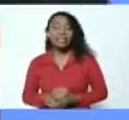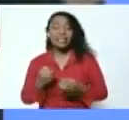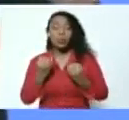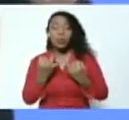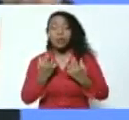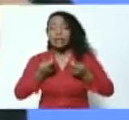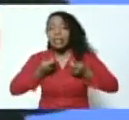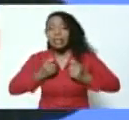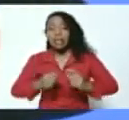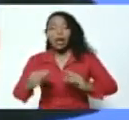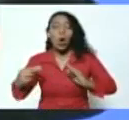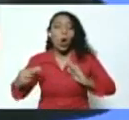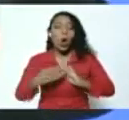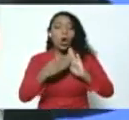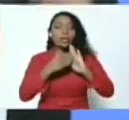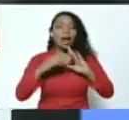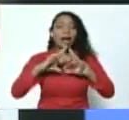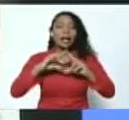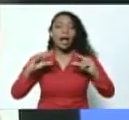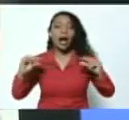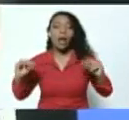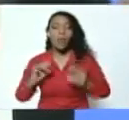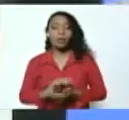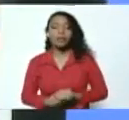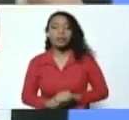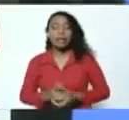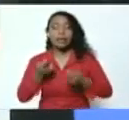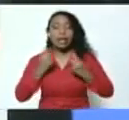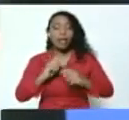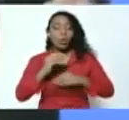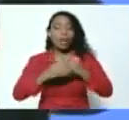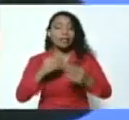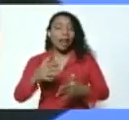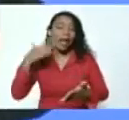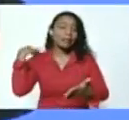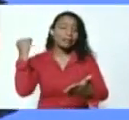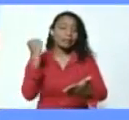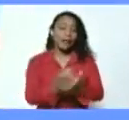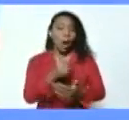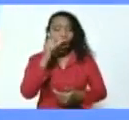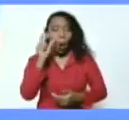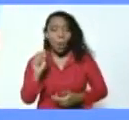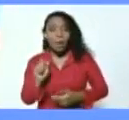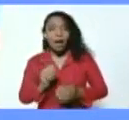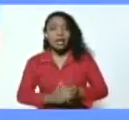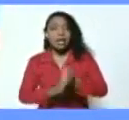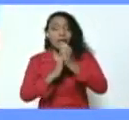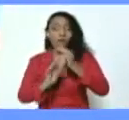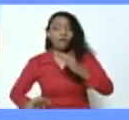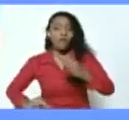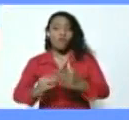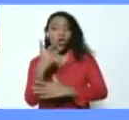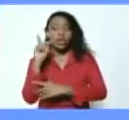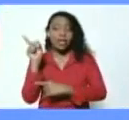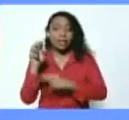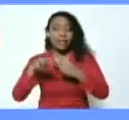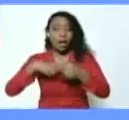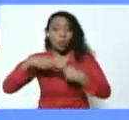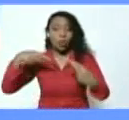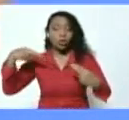intentos contra Nicaragua? También intentando asesinar a Daniel, a líderes fundamentales de esa revolución.